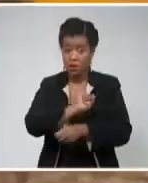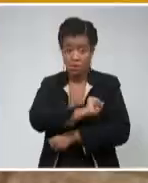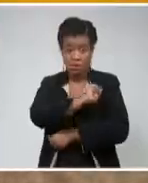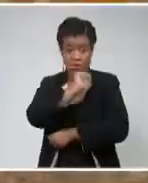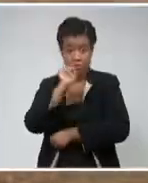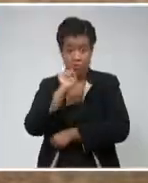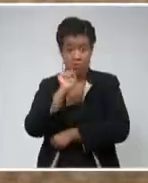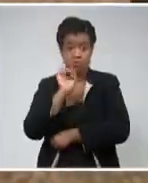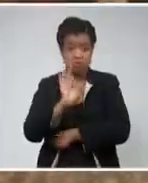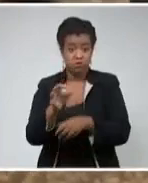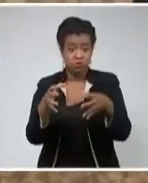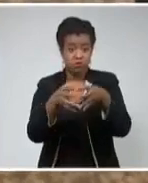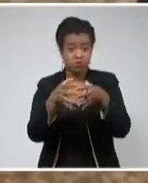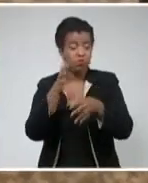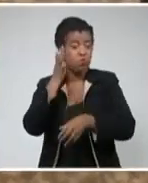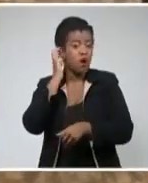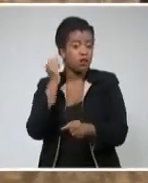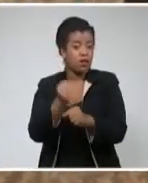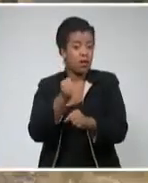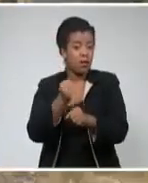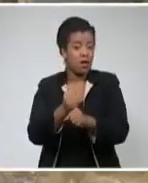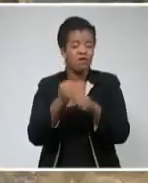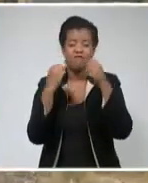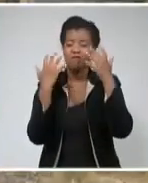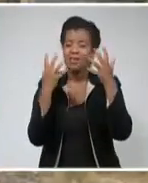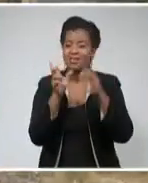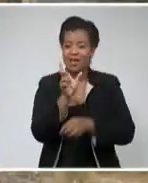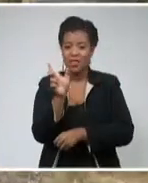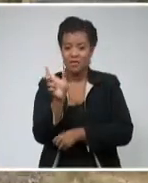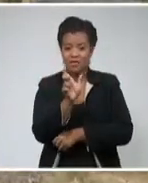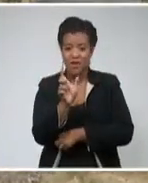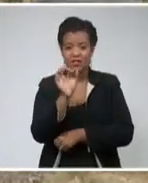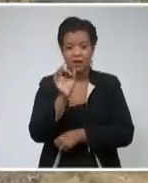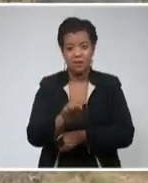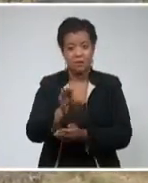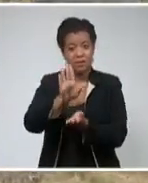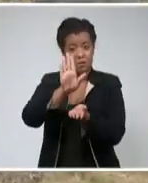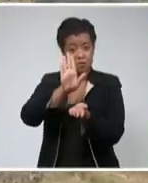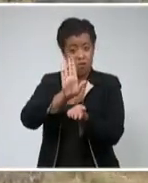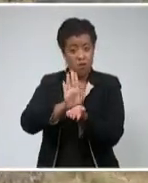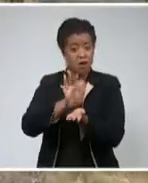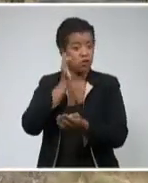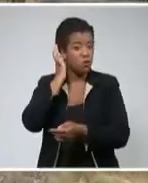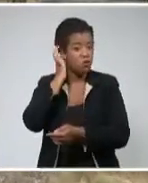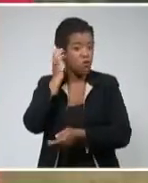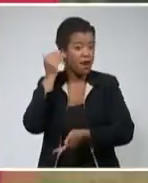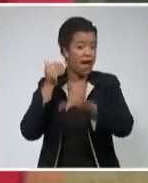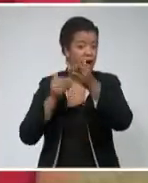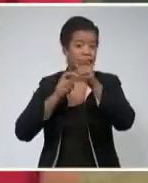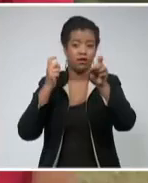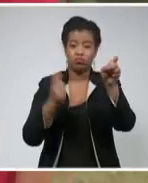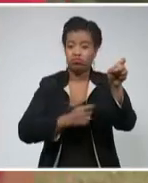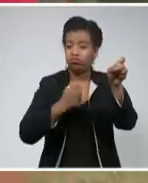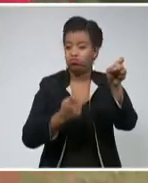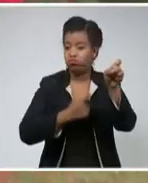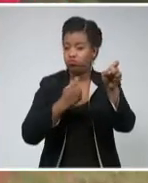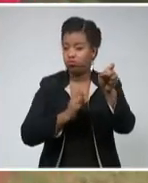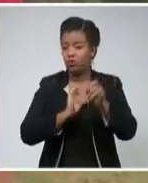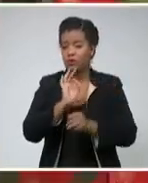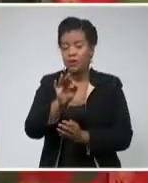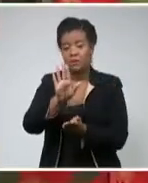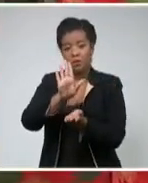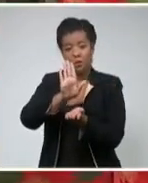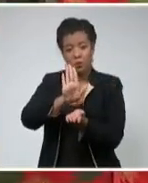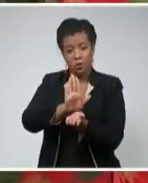Mujeres Cubanas, en la emulación a propósito de la fecha, se rindió tributo a la capitana Mambisa Rosa Lavallamesa ante el monumento que perpetúa